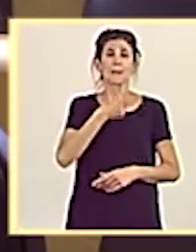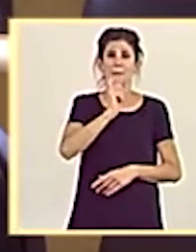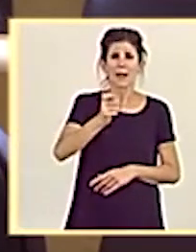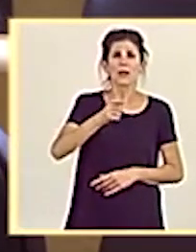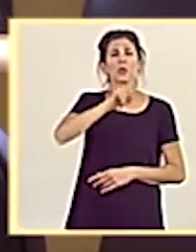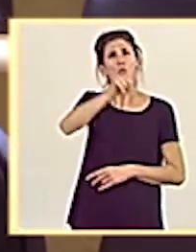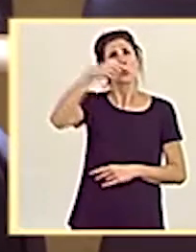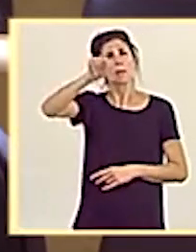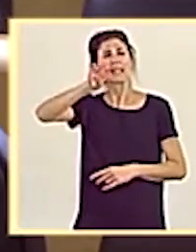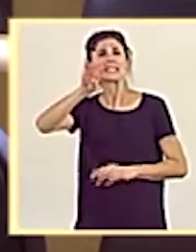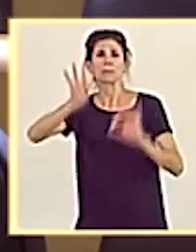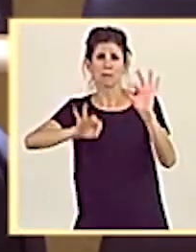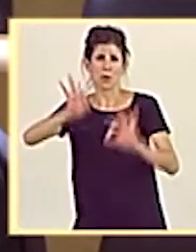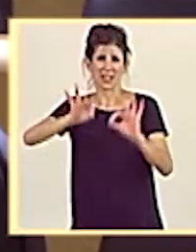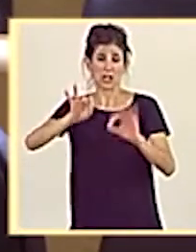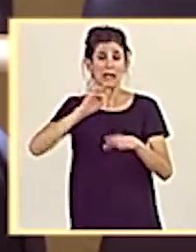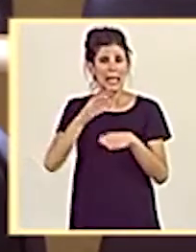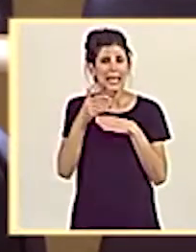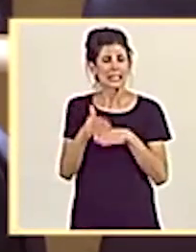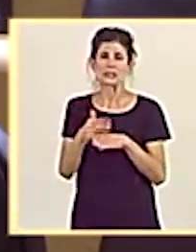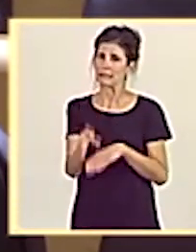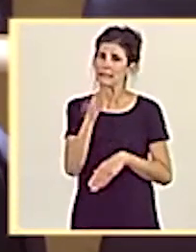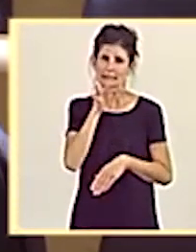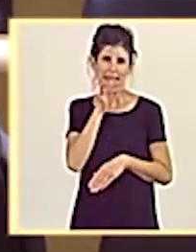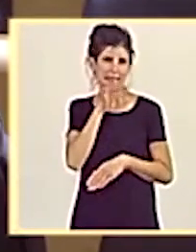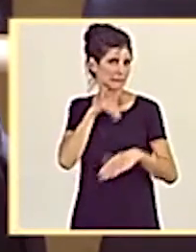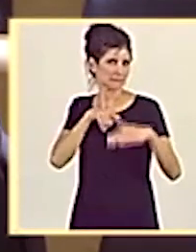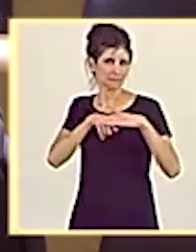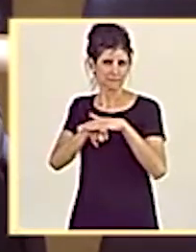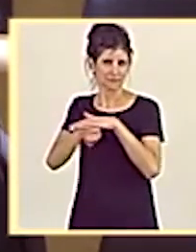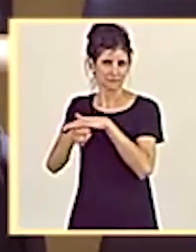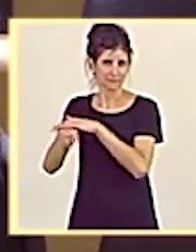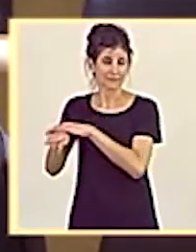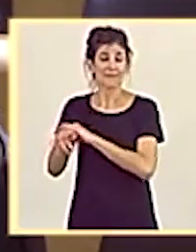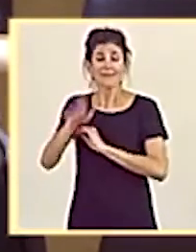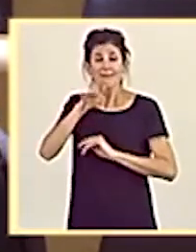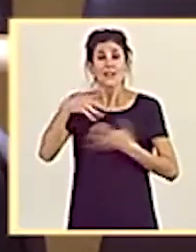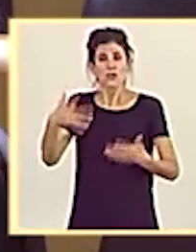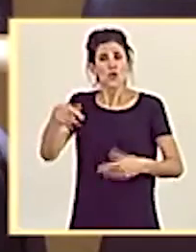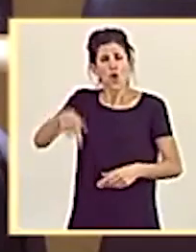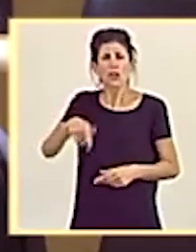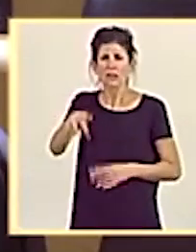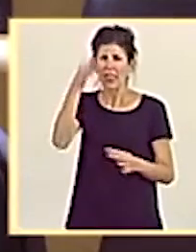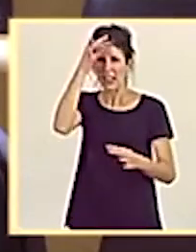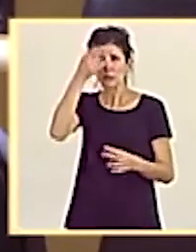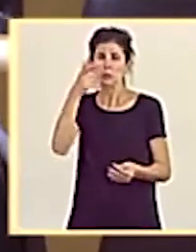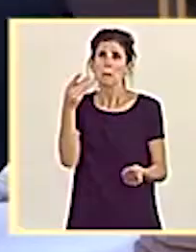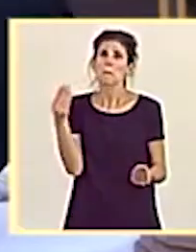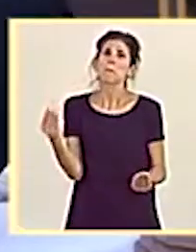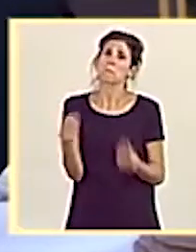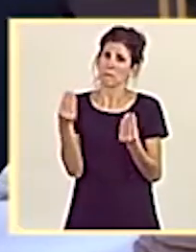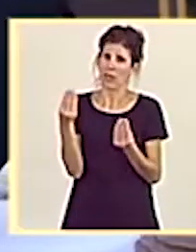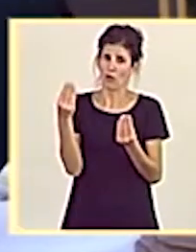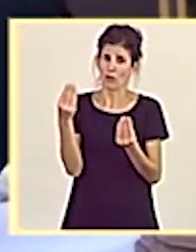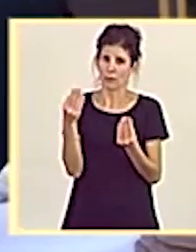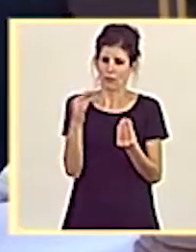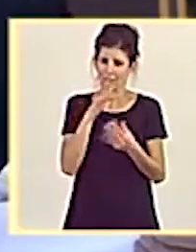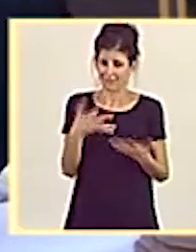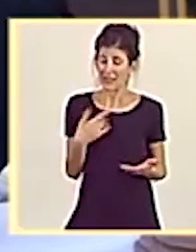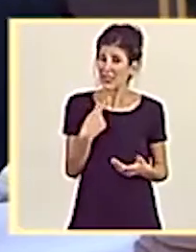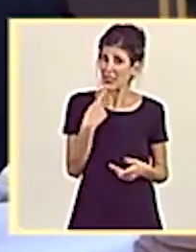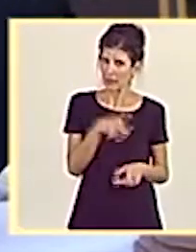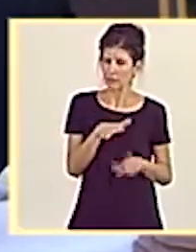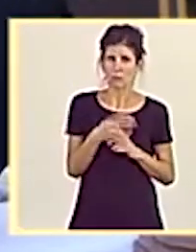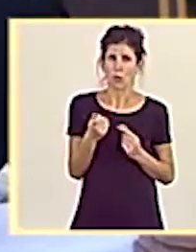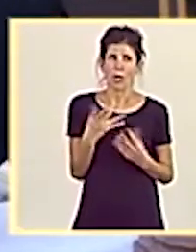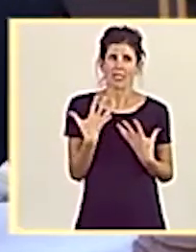las peticiones. El resto estaban todavía tramitándose. Hoy presenta unos datos un poco mejores, pero es que aquí estamos hablando del